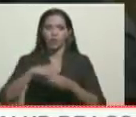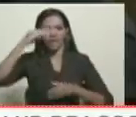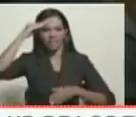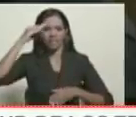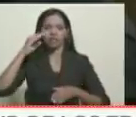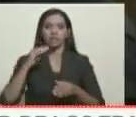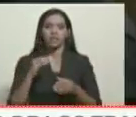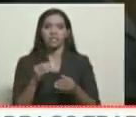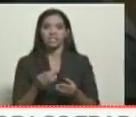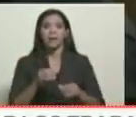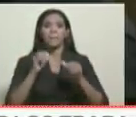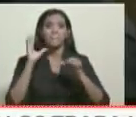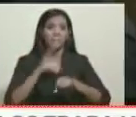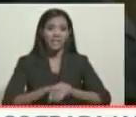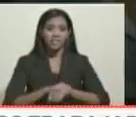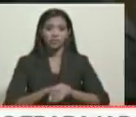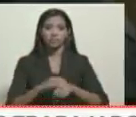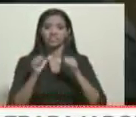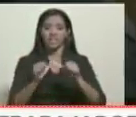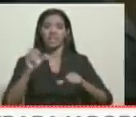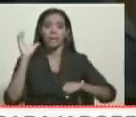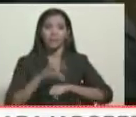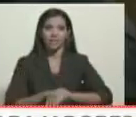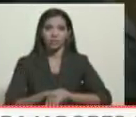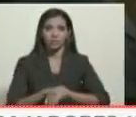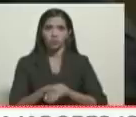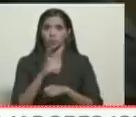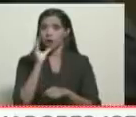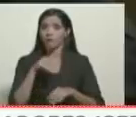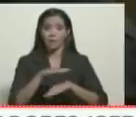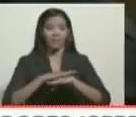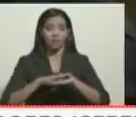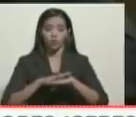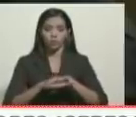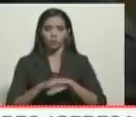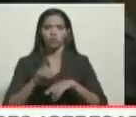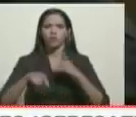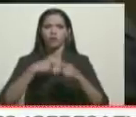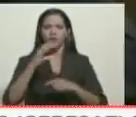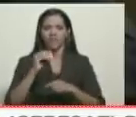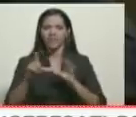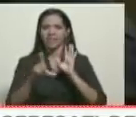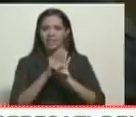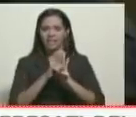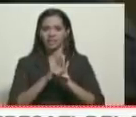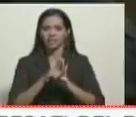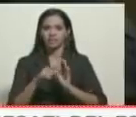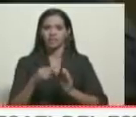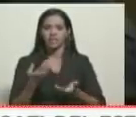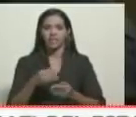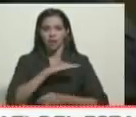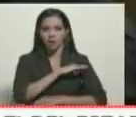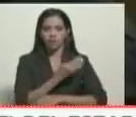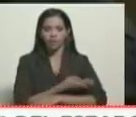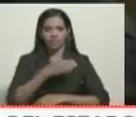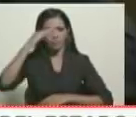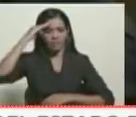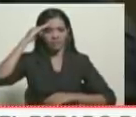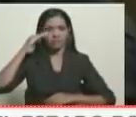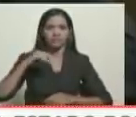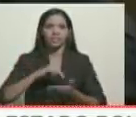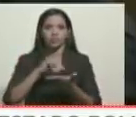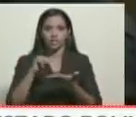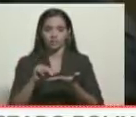y seguirán presos sin amnistía. Él hablaba luego de la ley orgánica de la Fuerza Armada Nacional. Pero algo más delirante, él